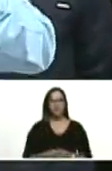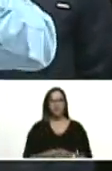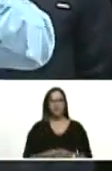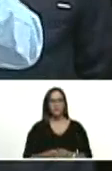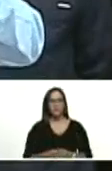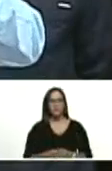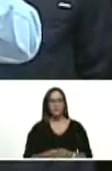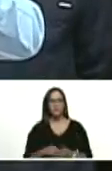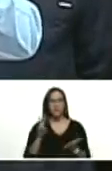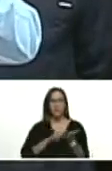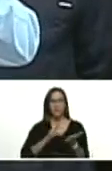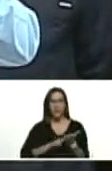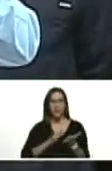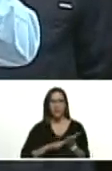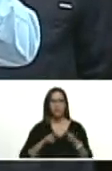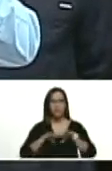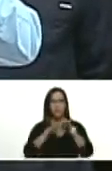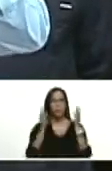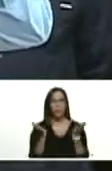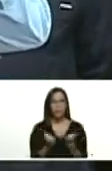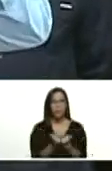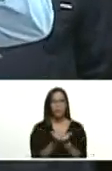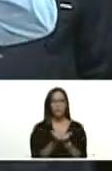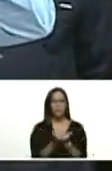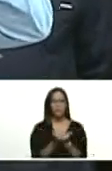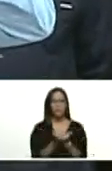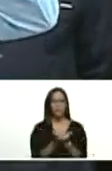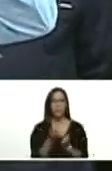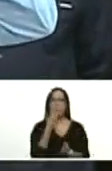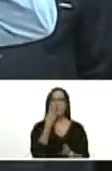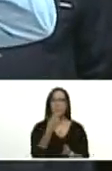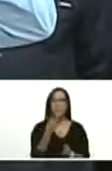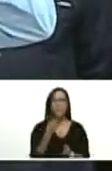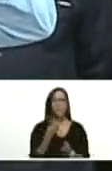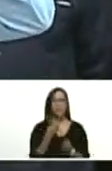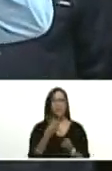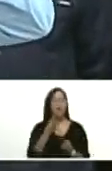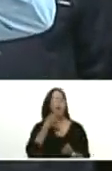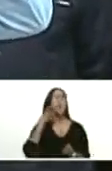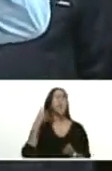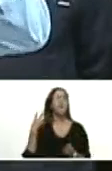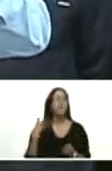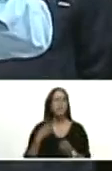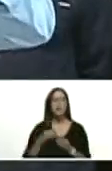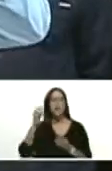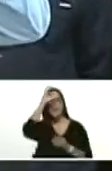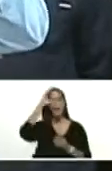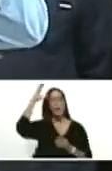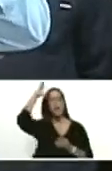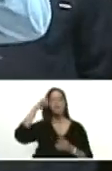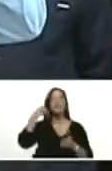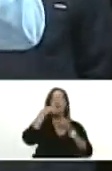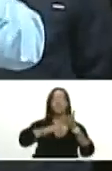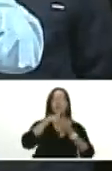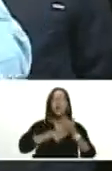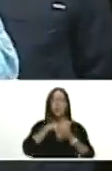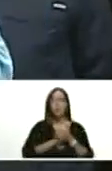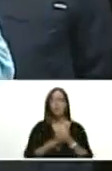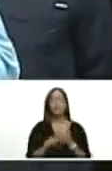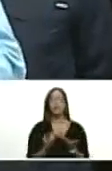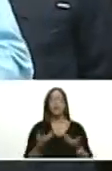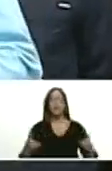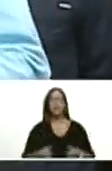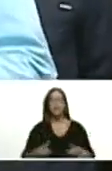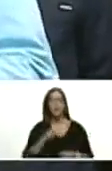Y verdaderamente el mundo ve con admiración la capacidad de lucha, de resistencia de nuestro